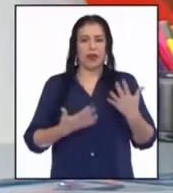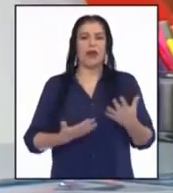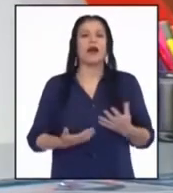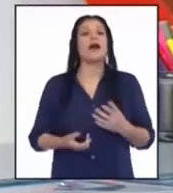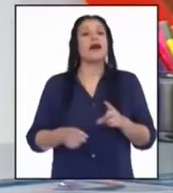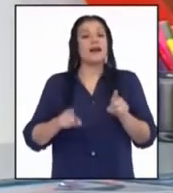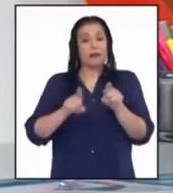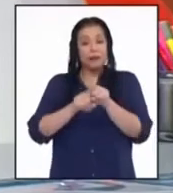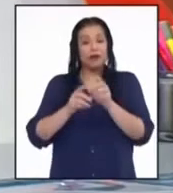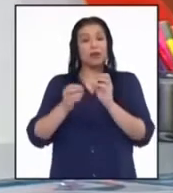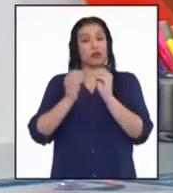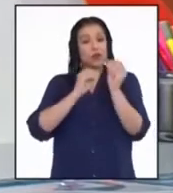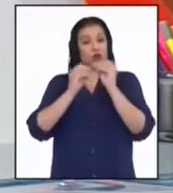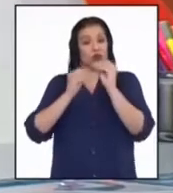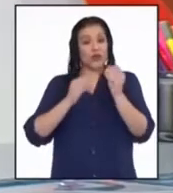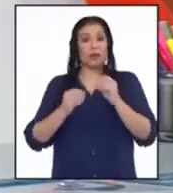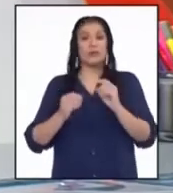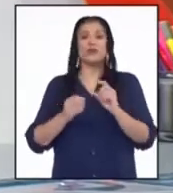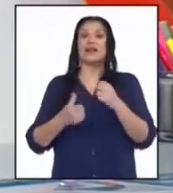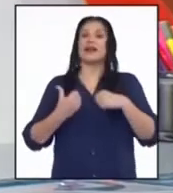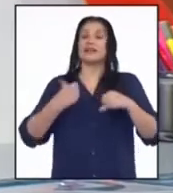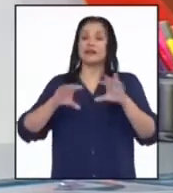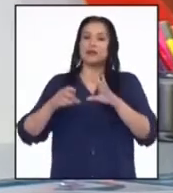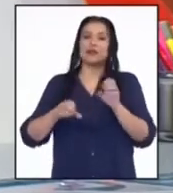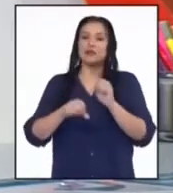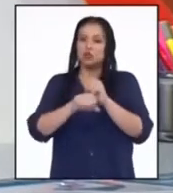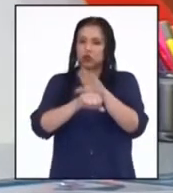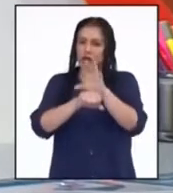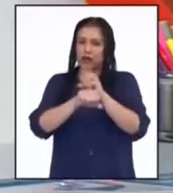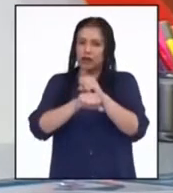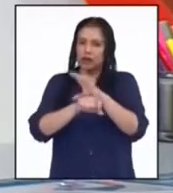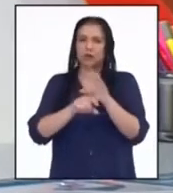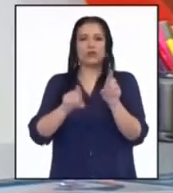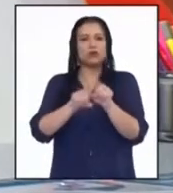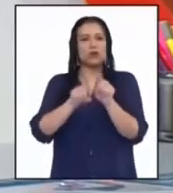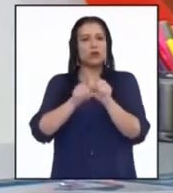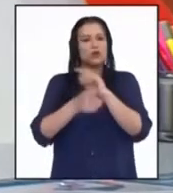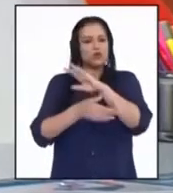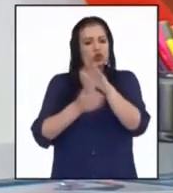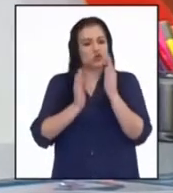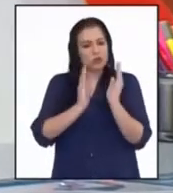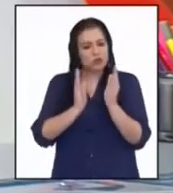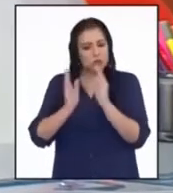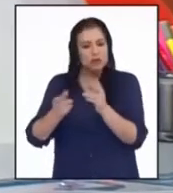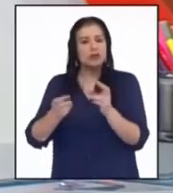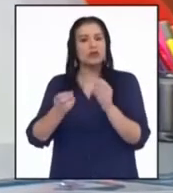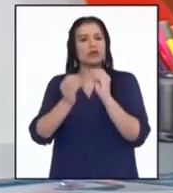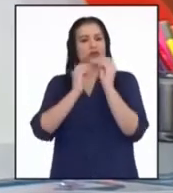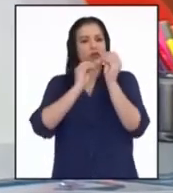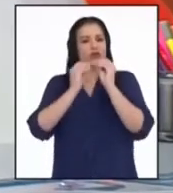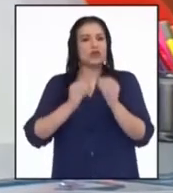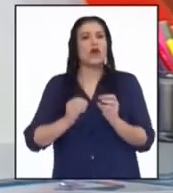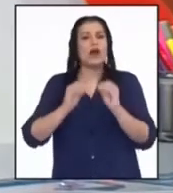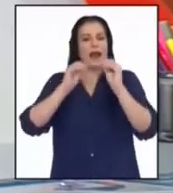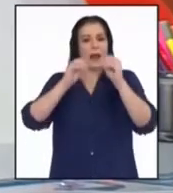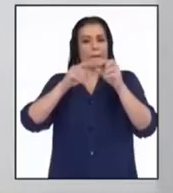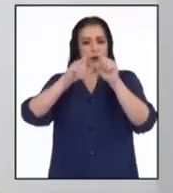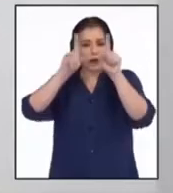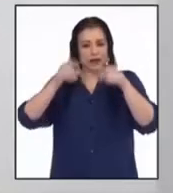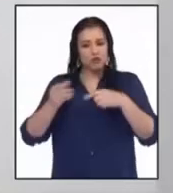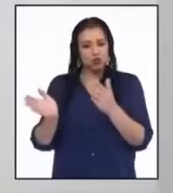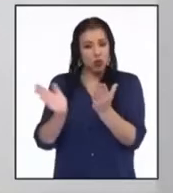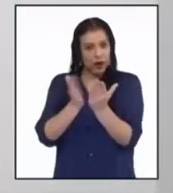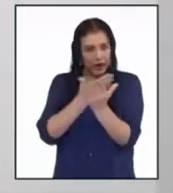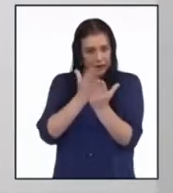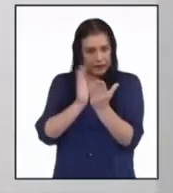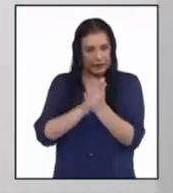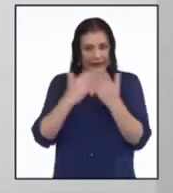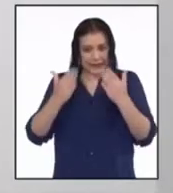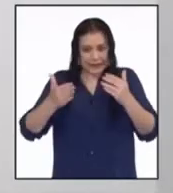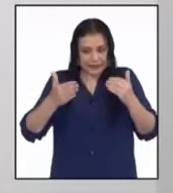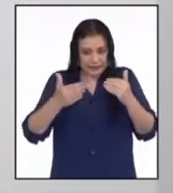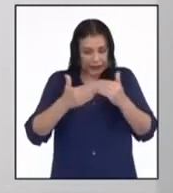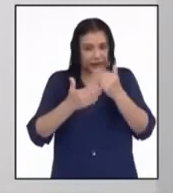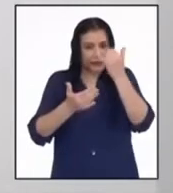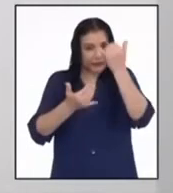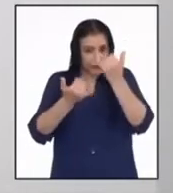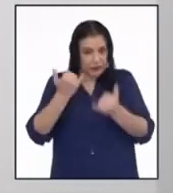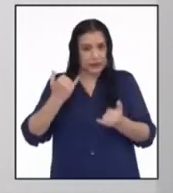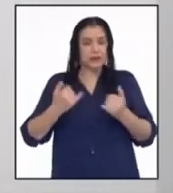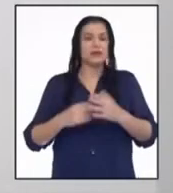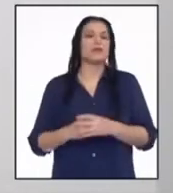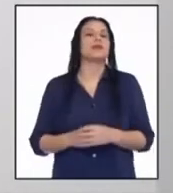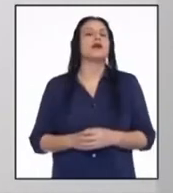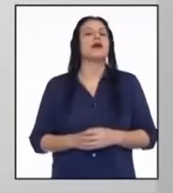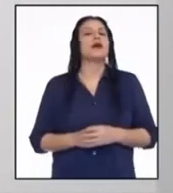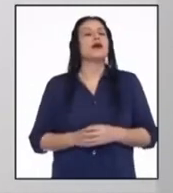Una vez resuelta esta actividad, les sugerimos que junto con sus procedimientos de solución la coloquen en su cartilla. Ya casi llegando al final de